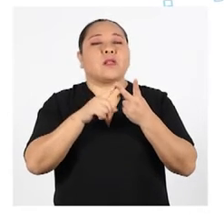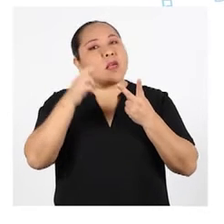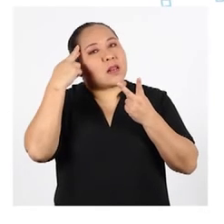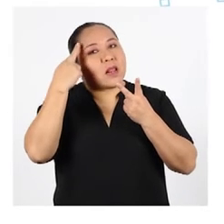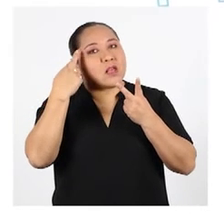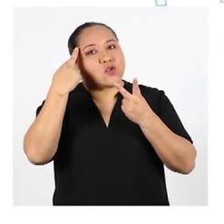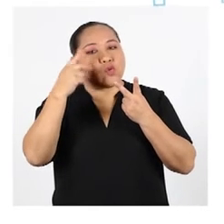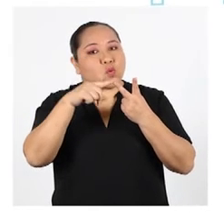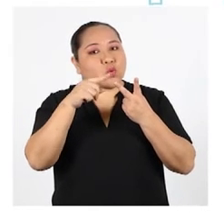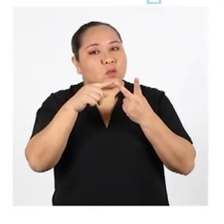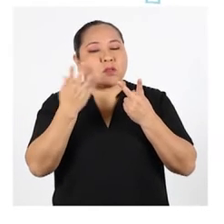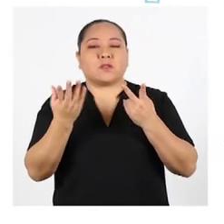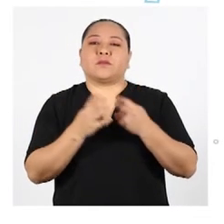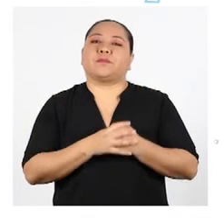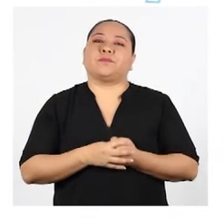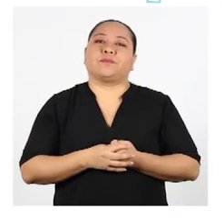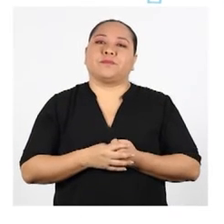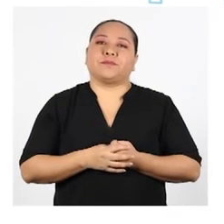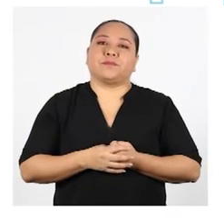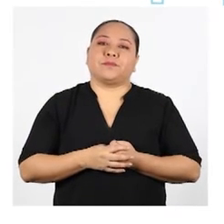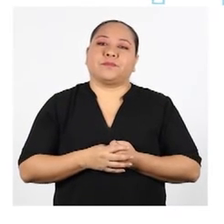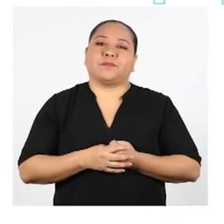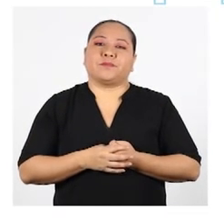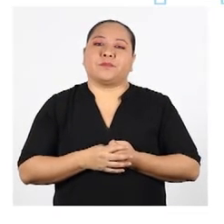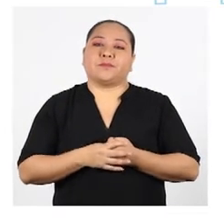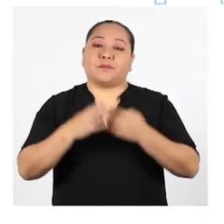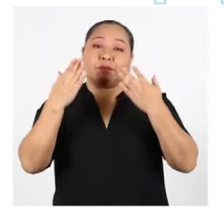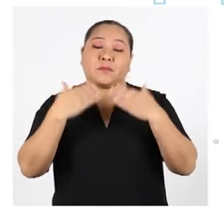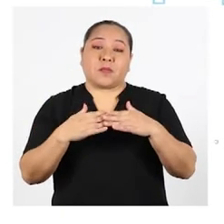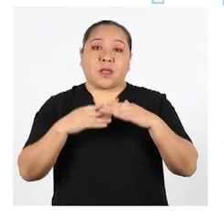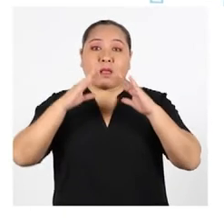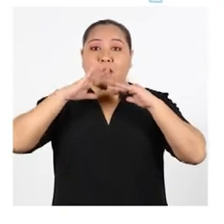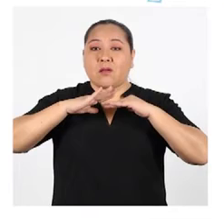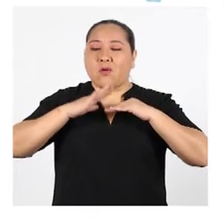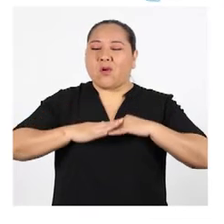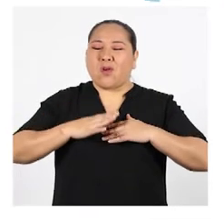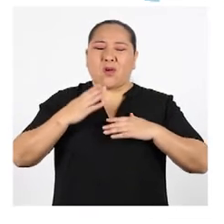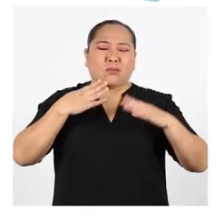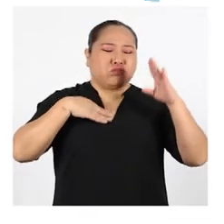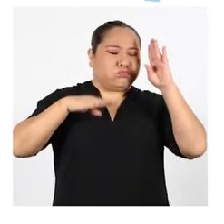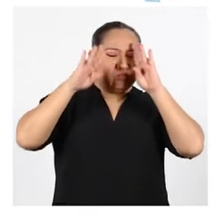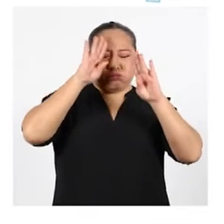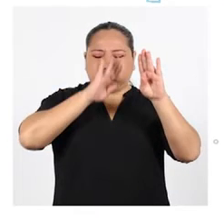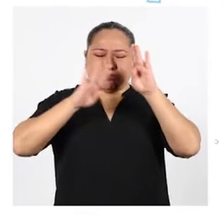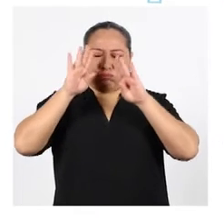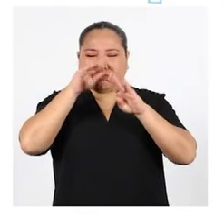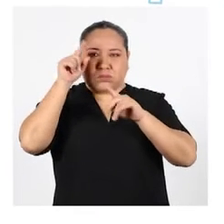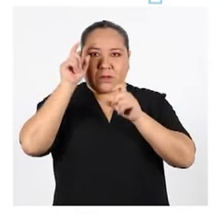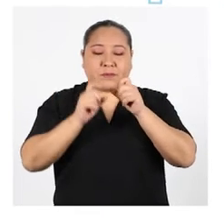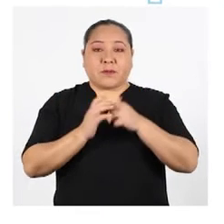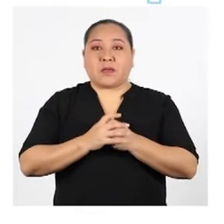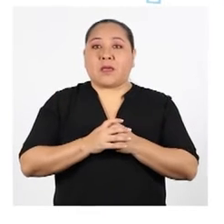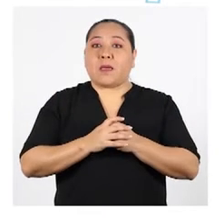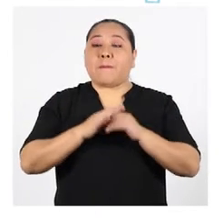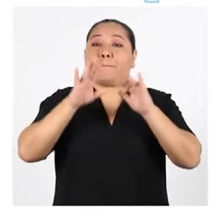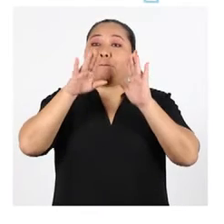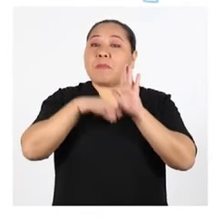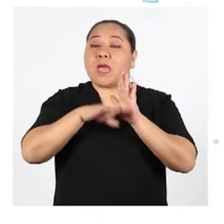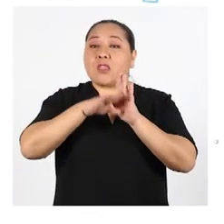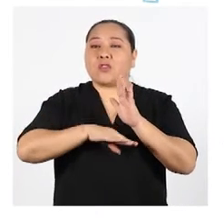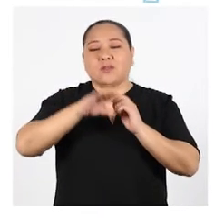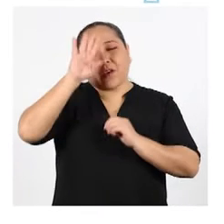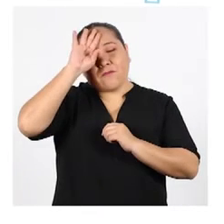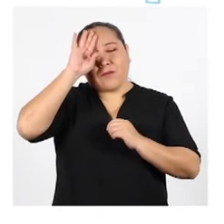como razones para este ejemplo tendría estas. Reduce el estrés en las personas, reduce el riesgo de